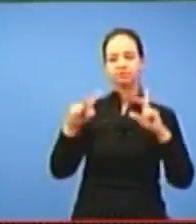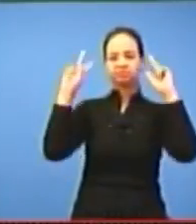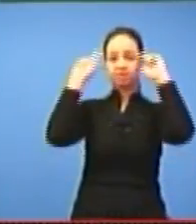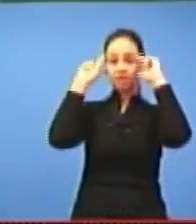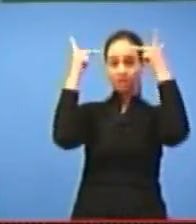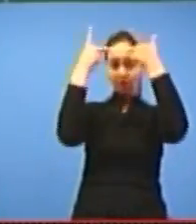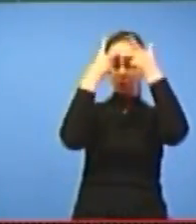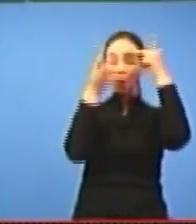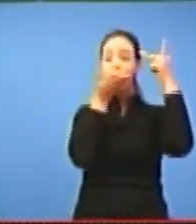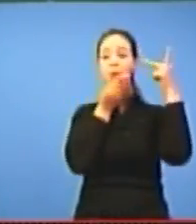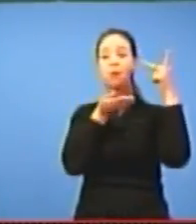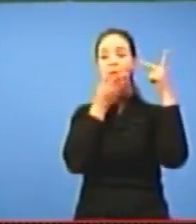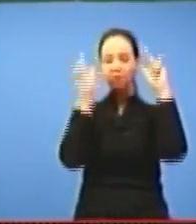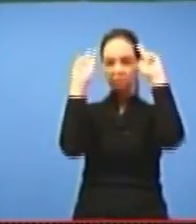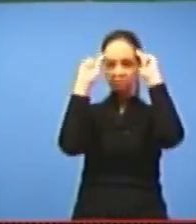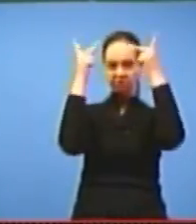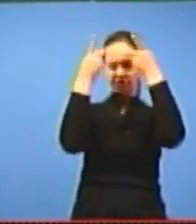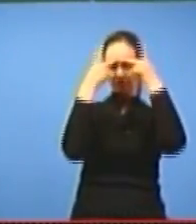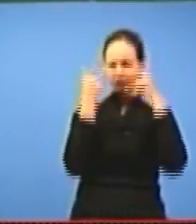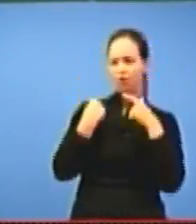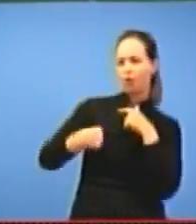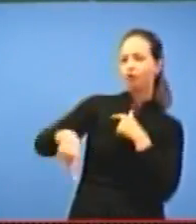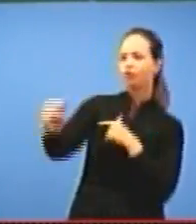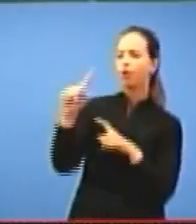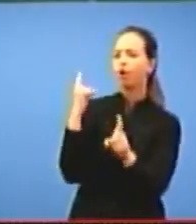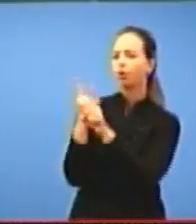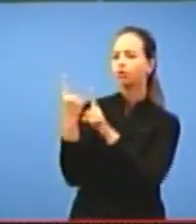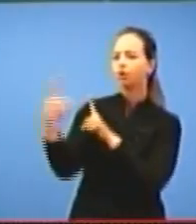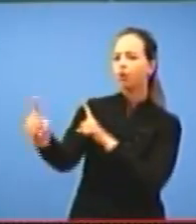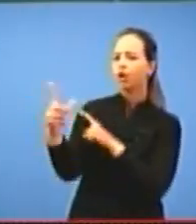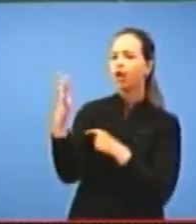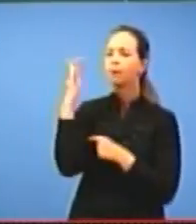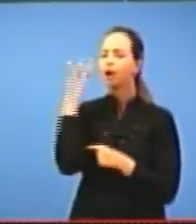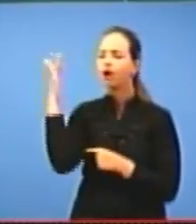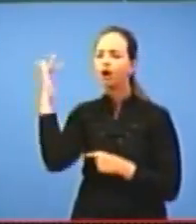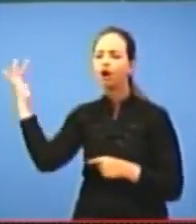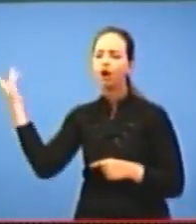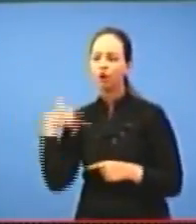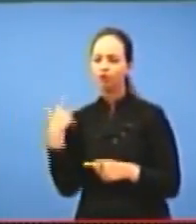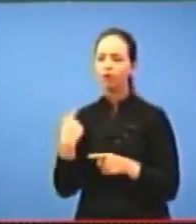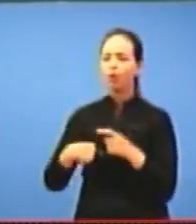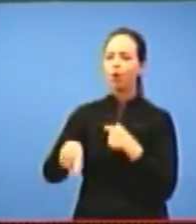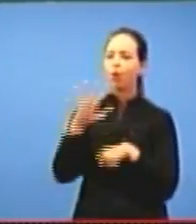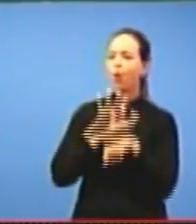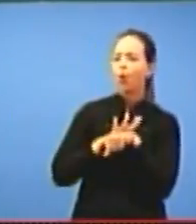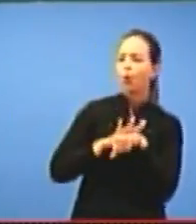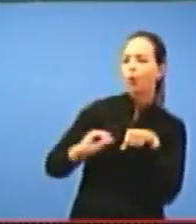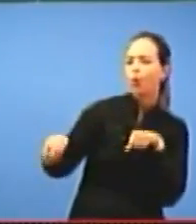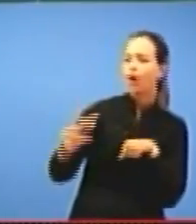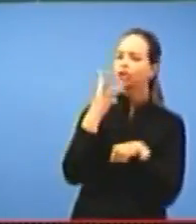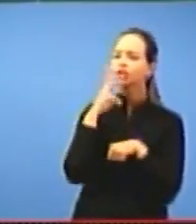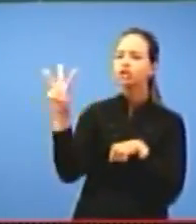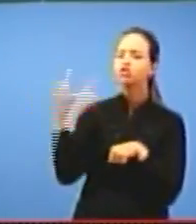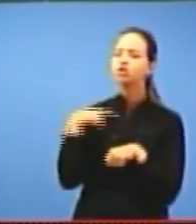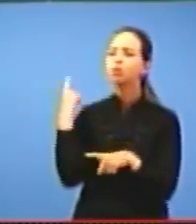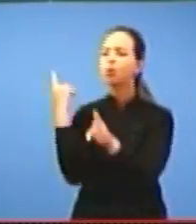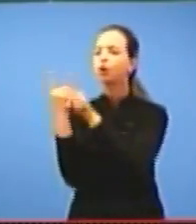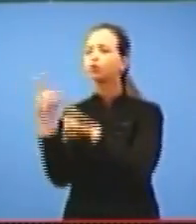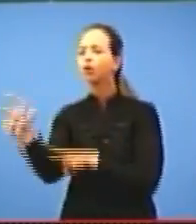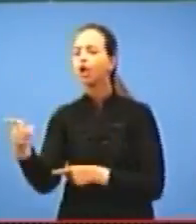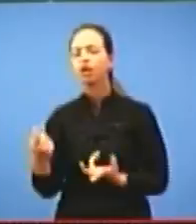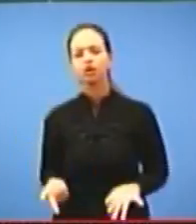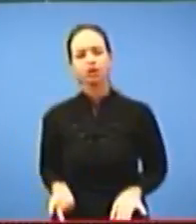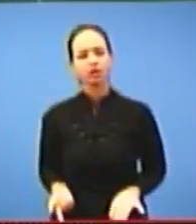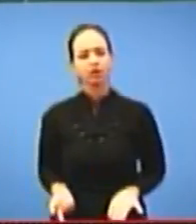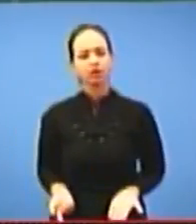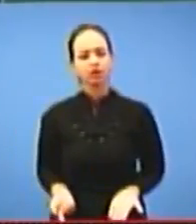para aquel lugar que el profeta está fuera de Jerusalén. Yo voy a encontrarme con él. Hoy y mañana después, yo hago curas, libertaciones y al tercer día yo me encuentro con ellos